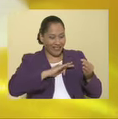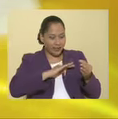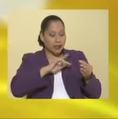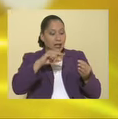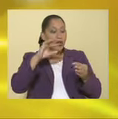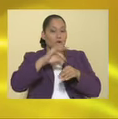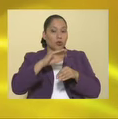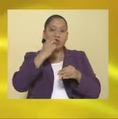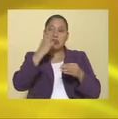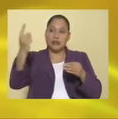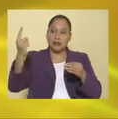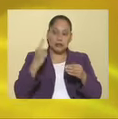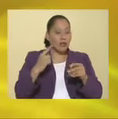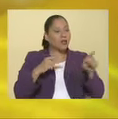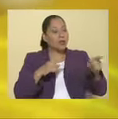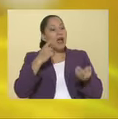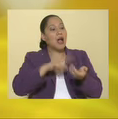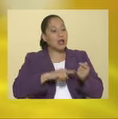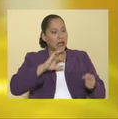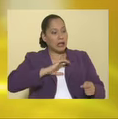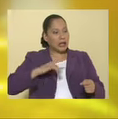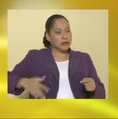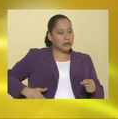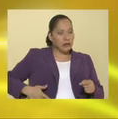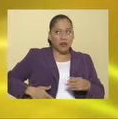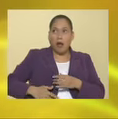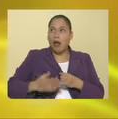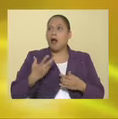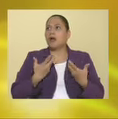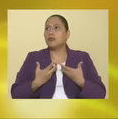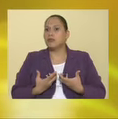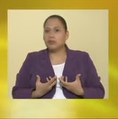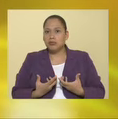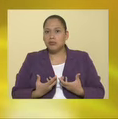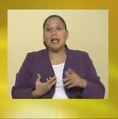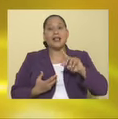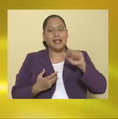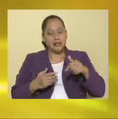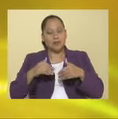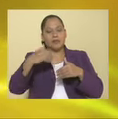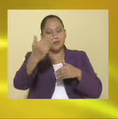y le dice, te encontré cáncer en el riñón, entonces vuelve a poner triste. Y si en ese